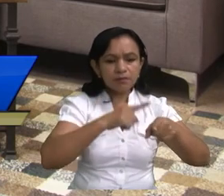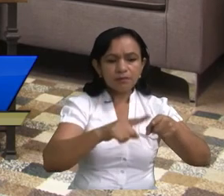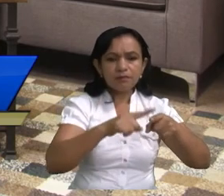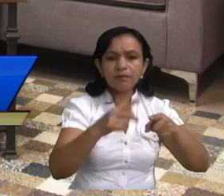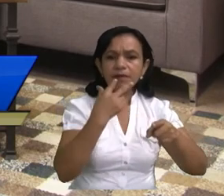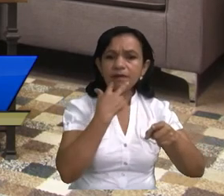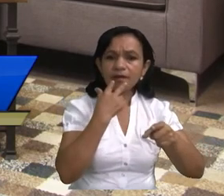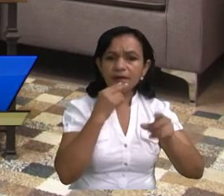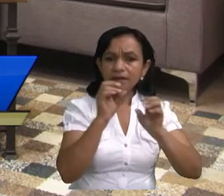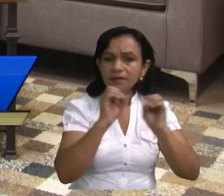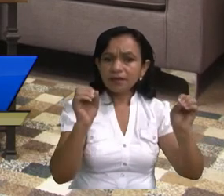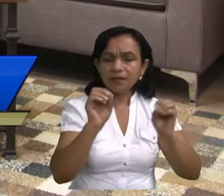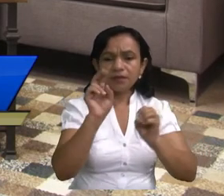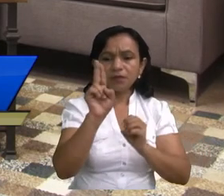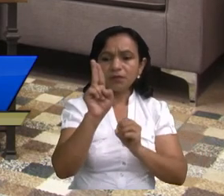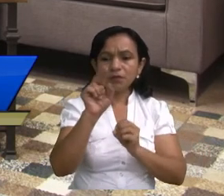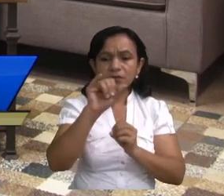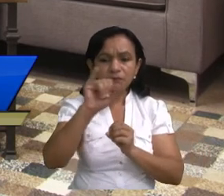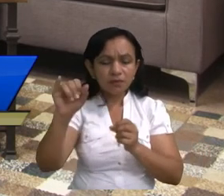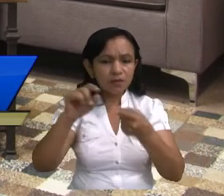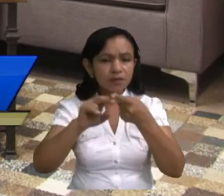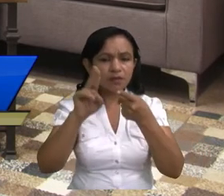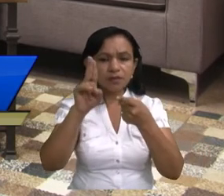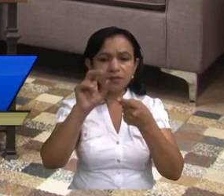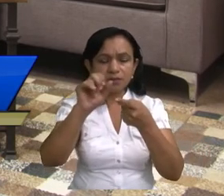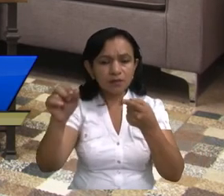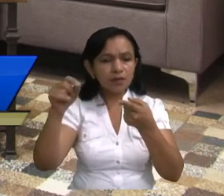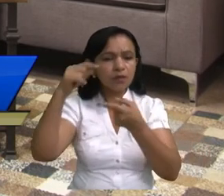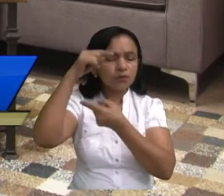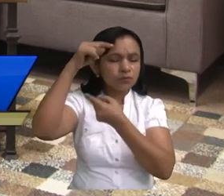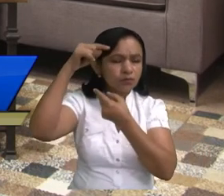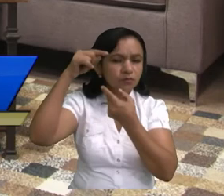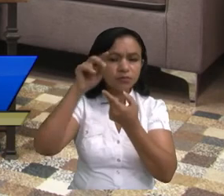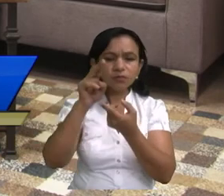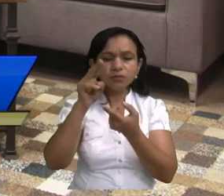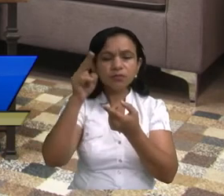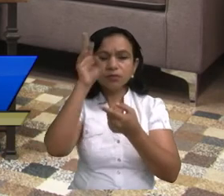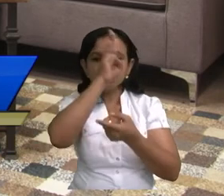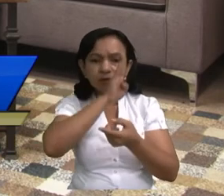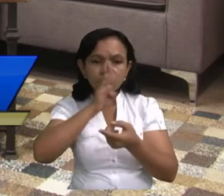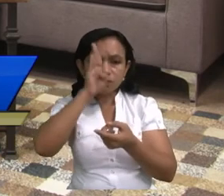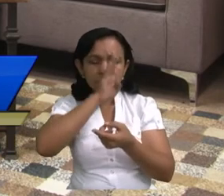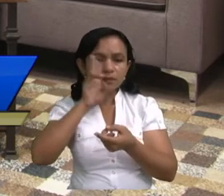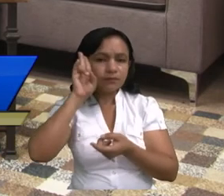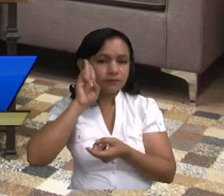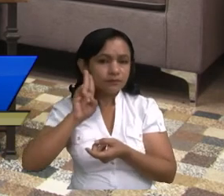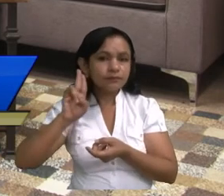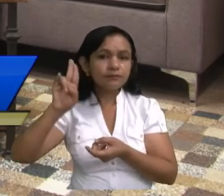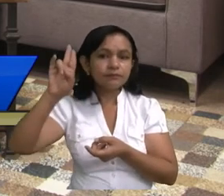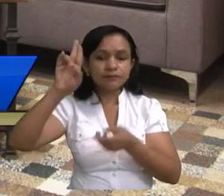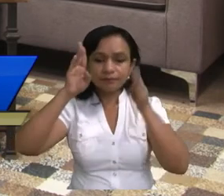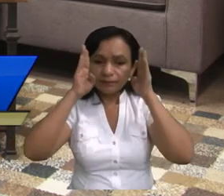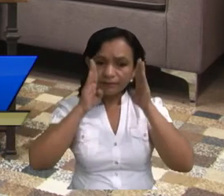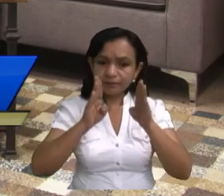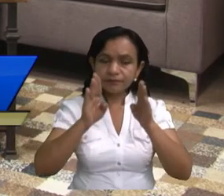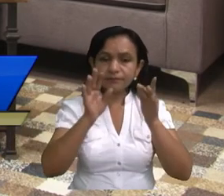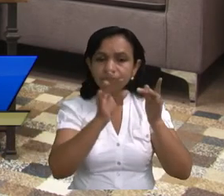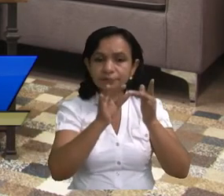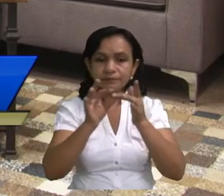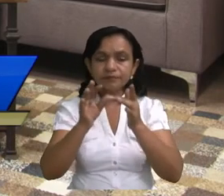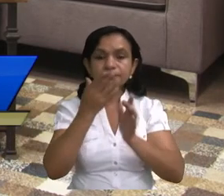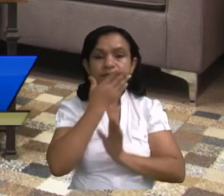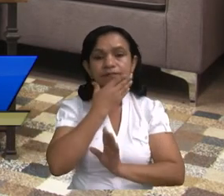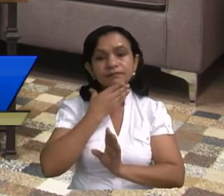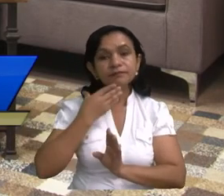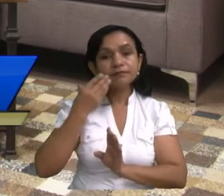luego si vemos la UNI, la UNA, Huracán, Bicu, hay una atención priorizada para los